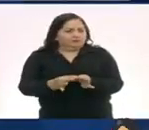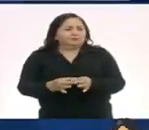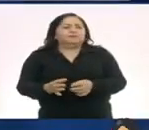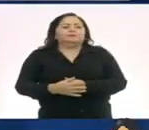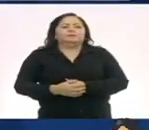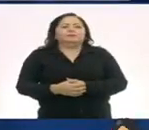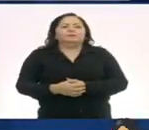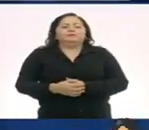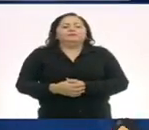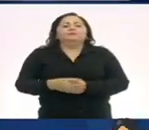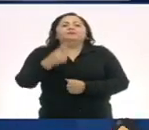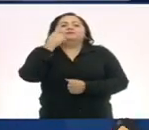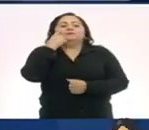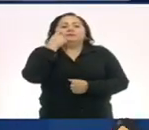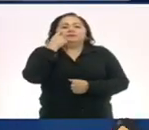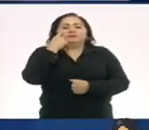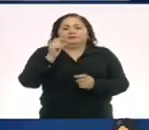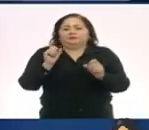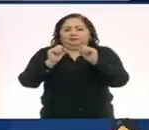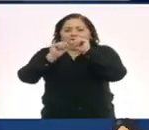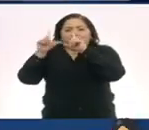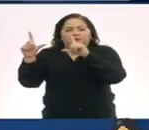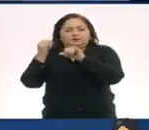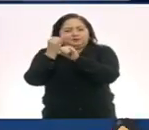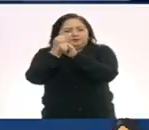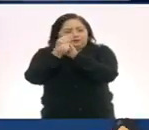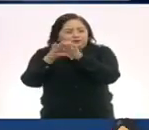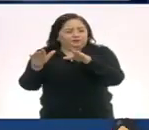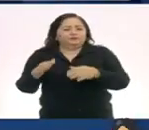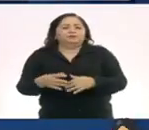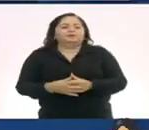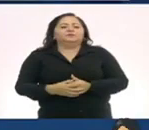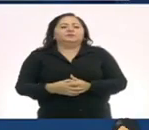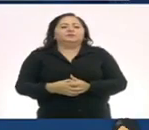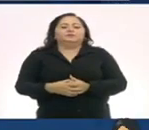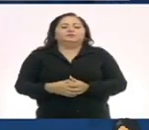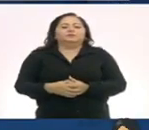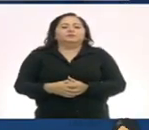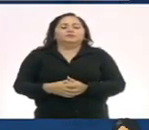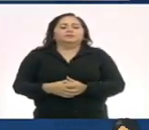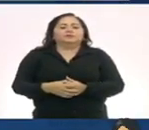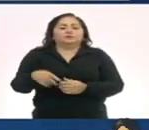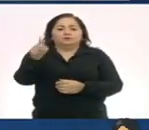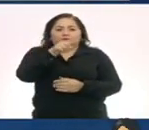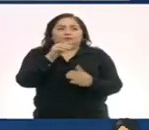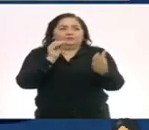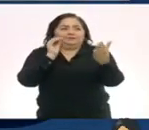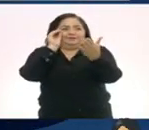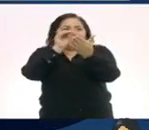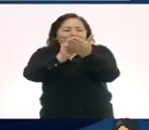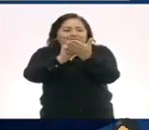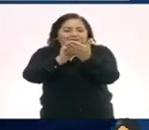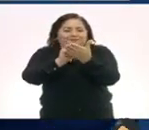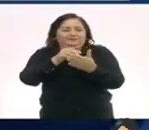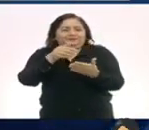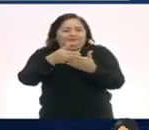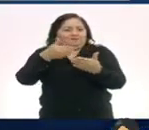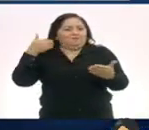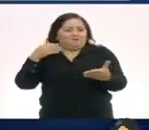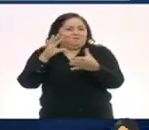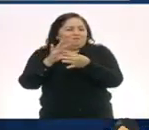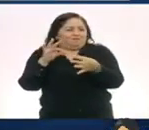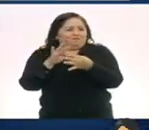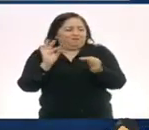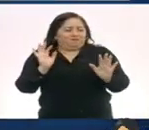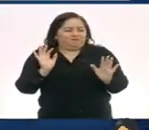Listos. Vamos a graficar nuestra información. Perfecto. Pongamos nuestros datos que ya habíamos hecho mención.